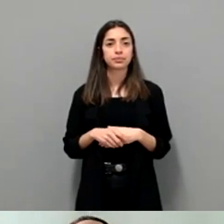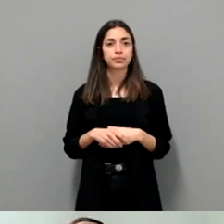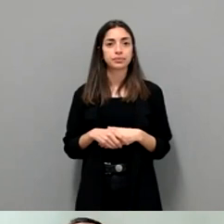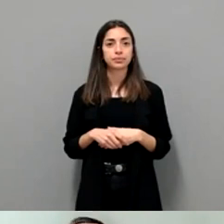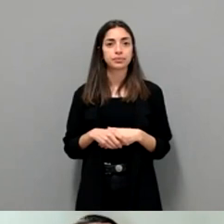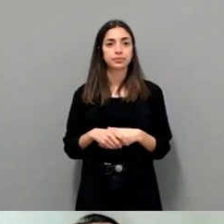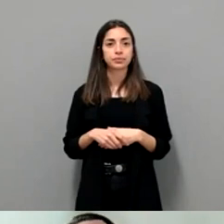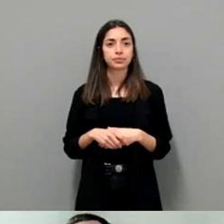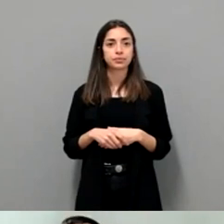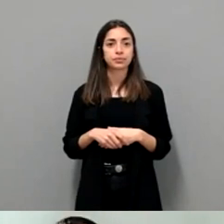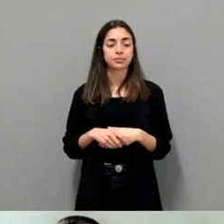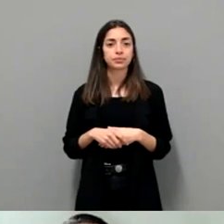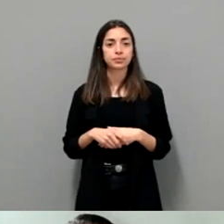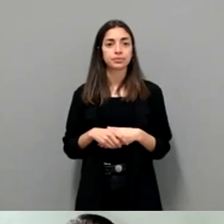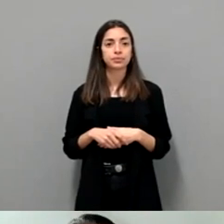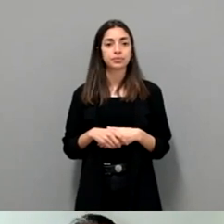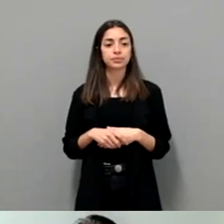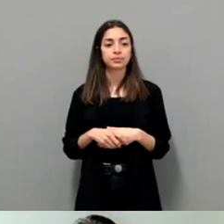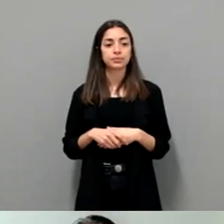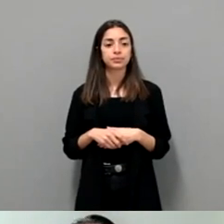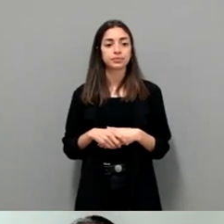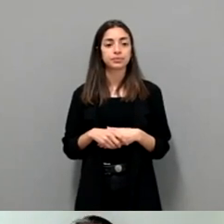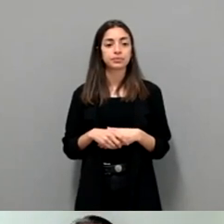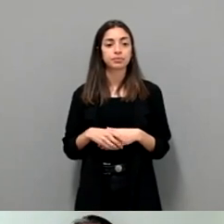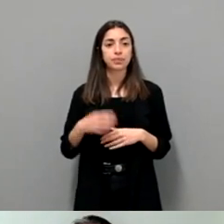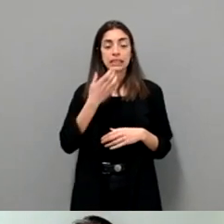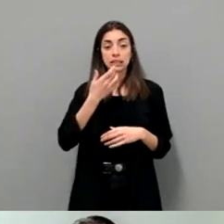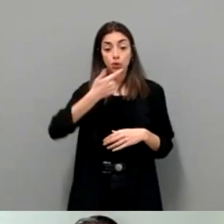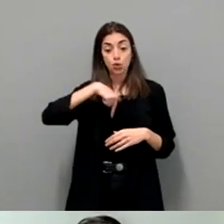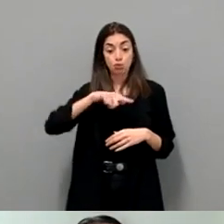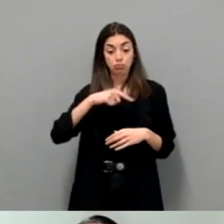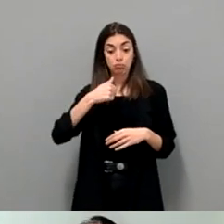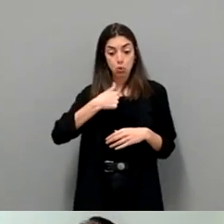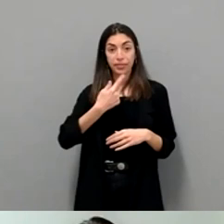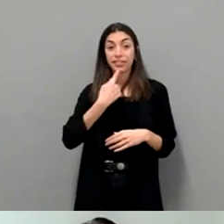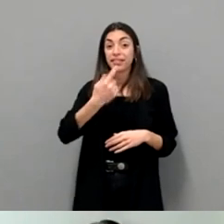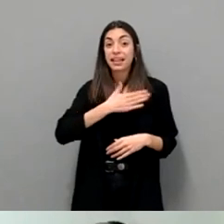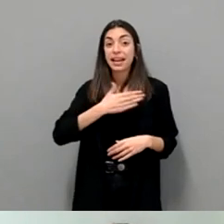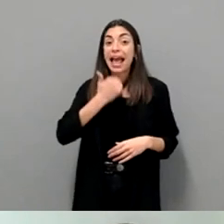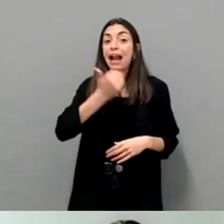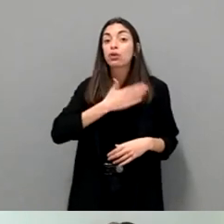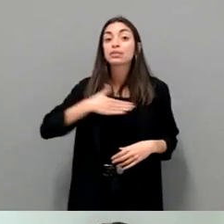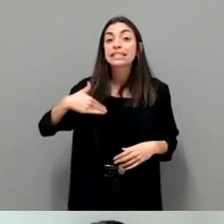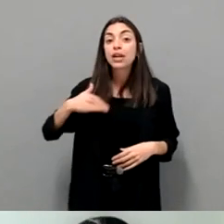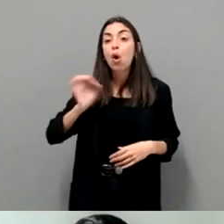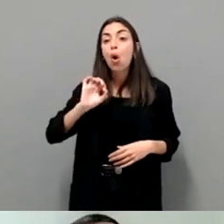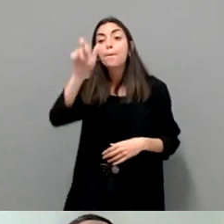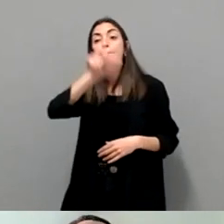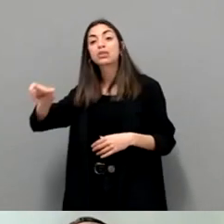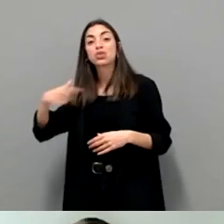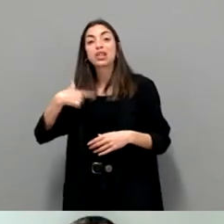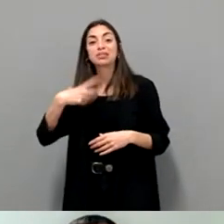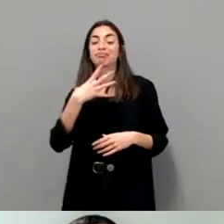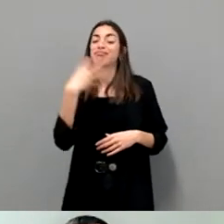me entiende. Cuando quiero decir algo y la gente no me entiende.